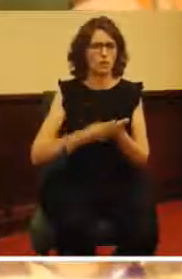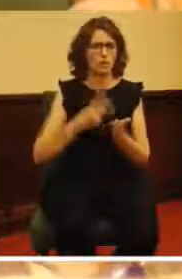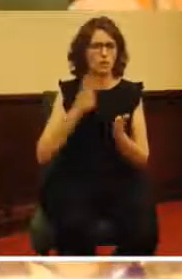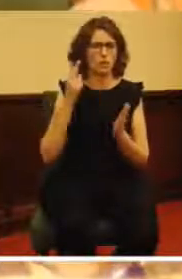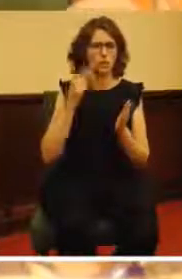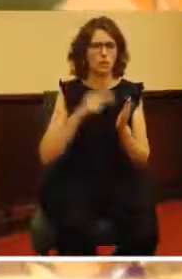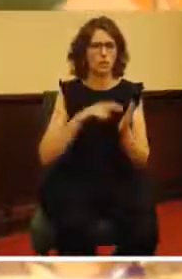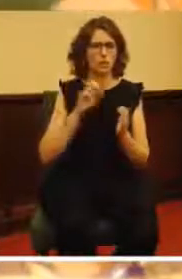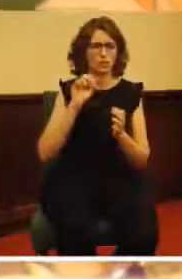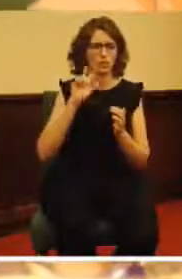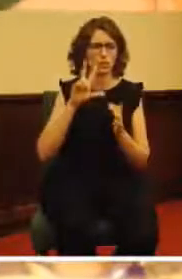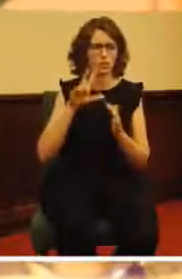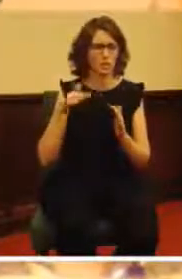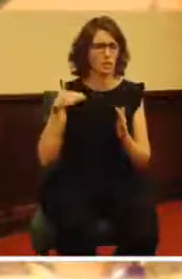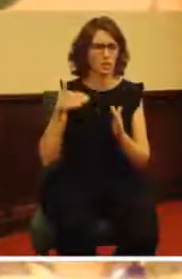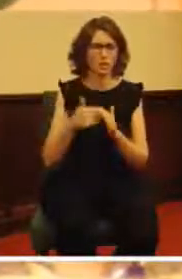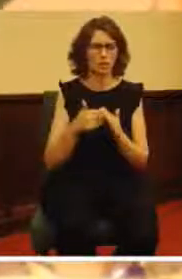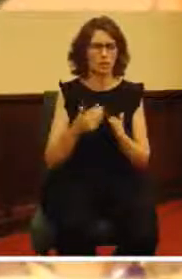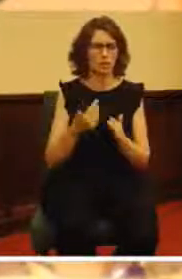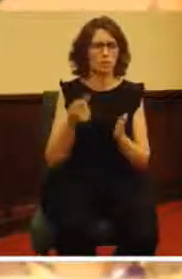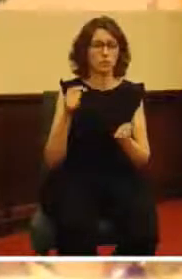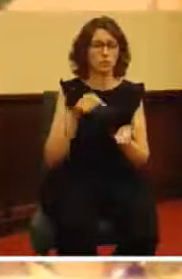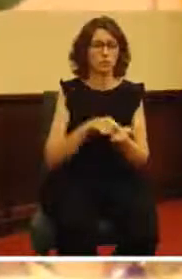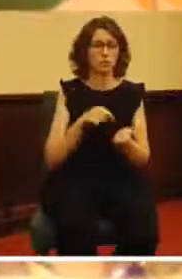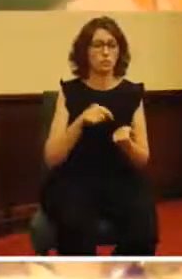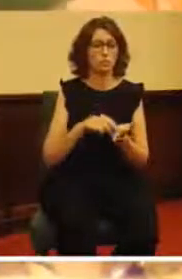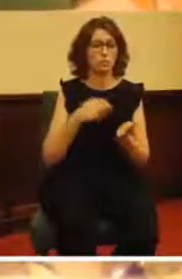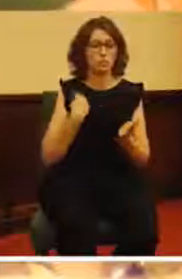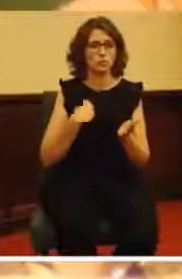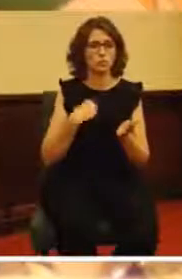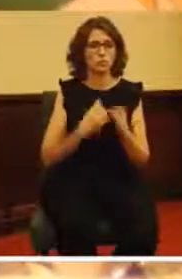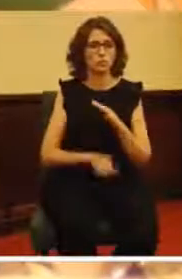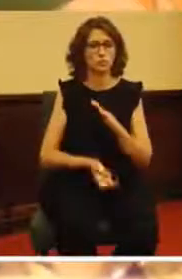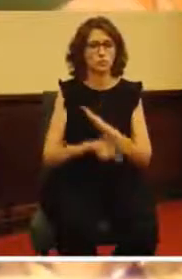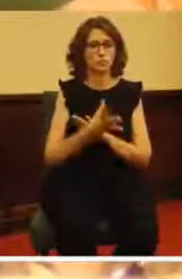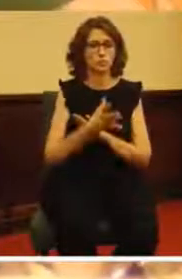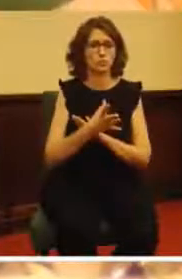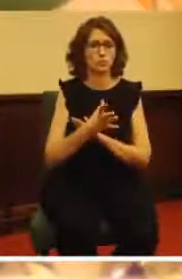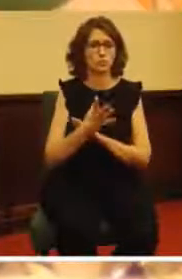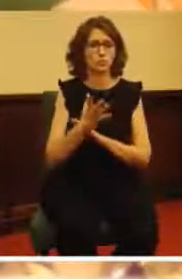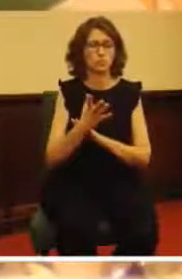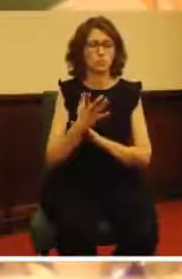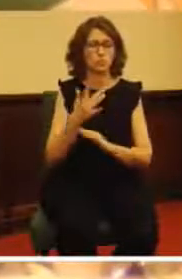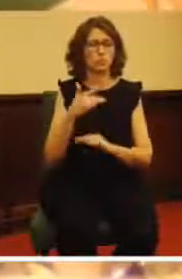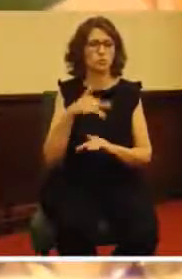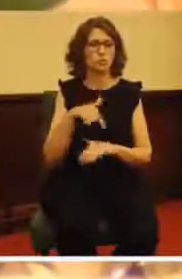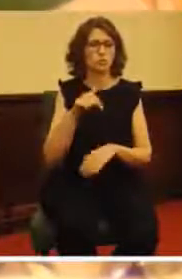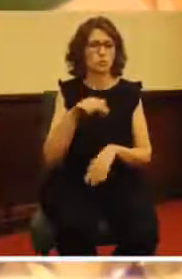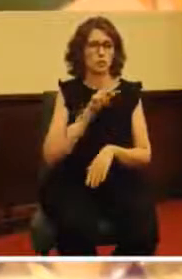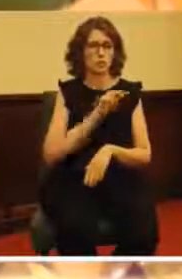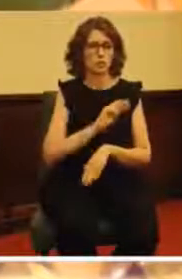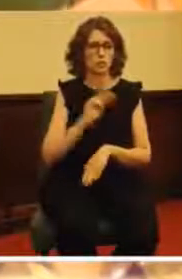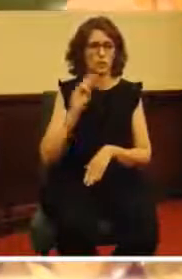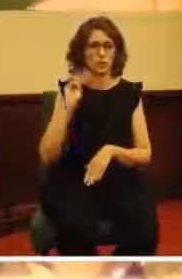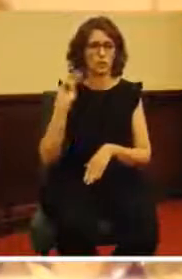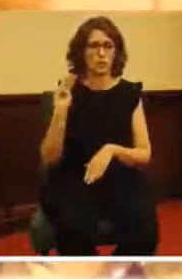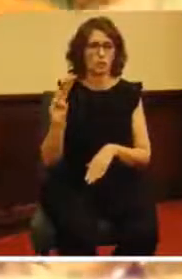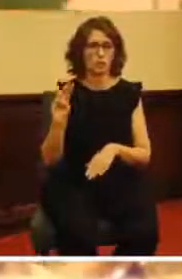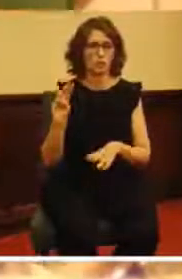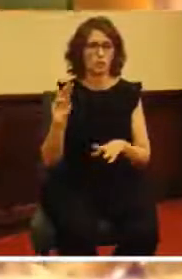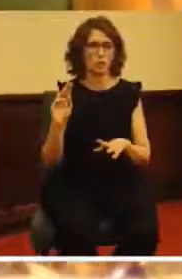año 2013? Y es un impuesto, además, que precisamente nació cuando gobernaban ustedes en esta ciudad, precisamente en